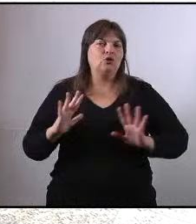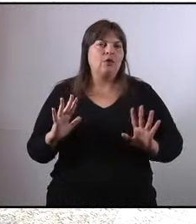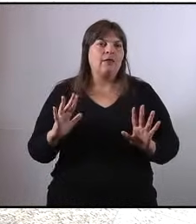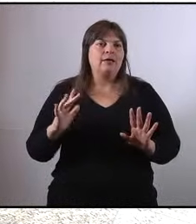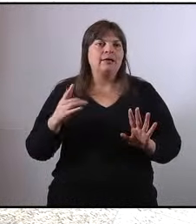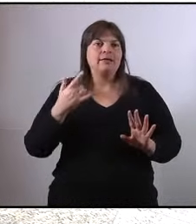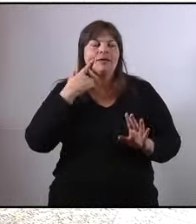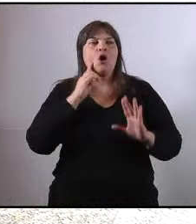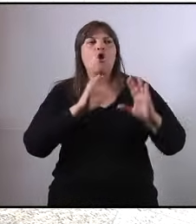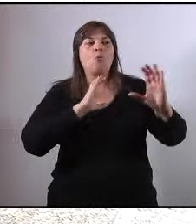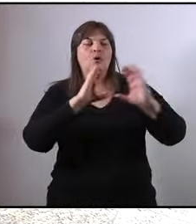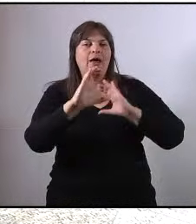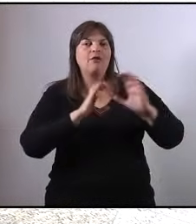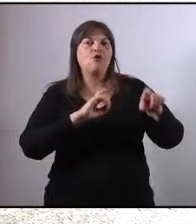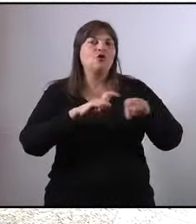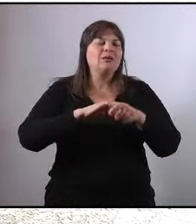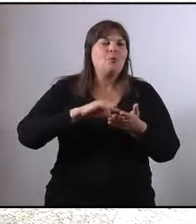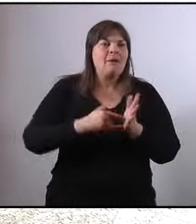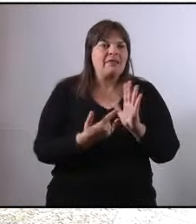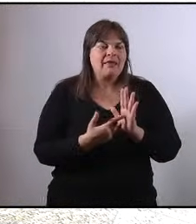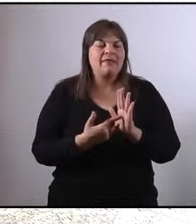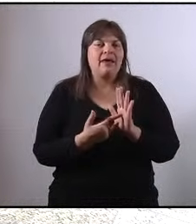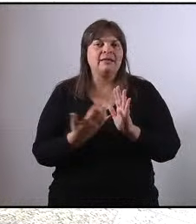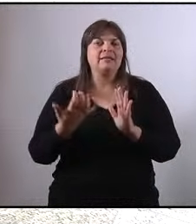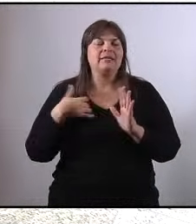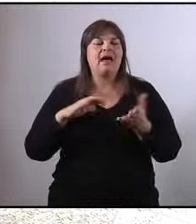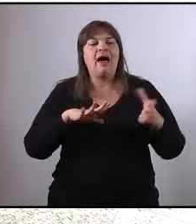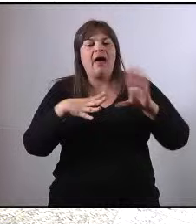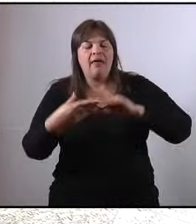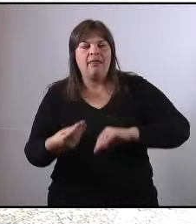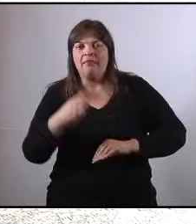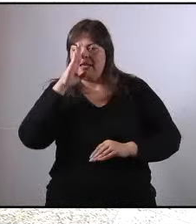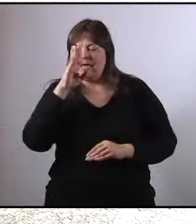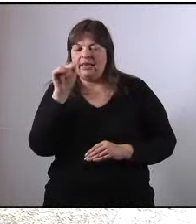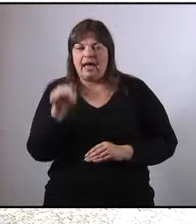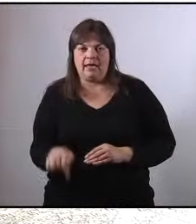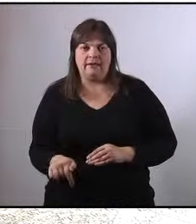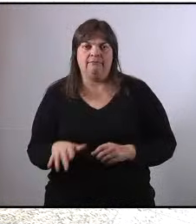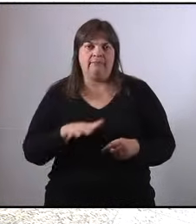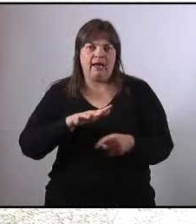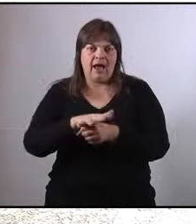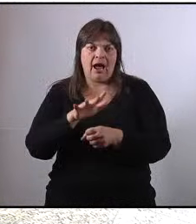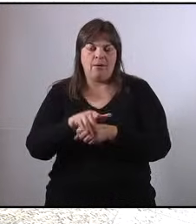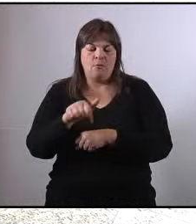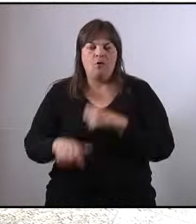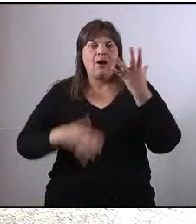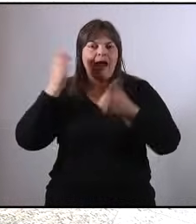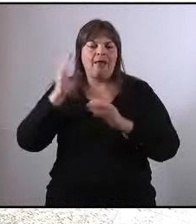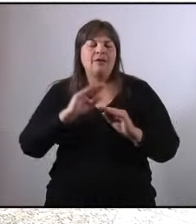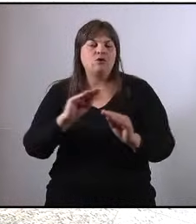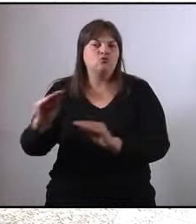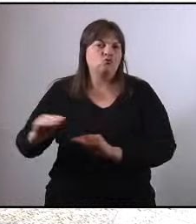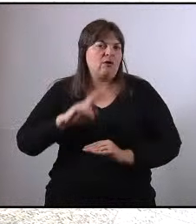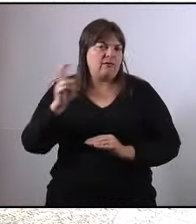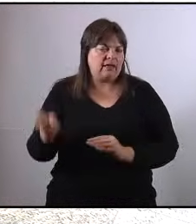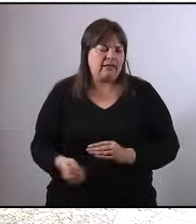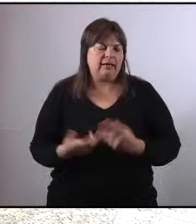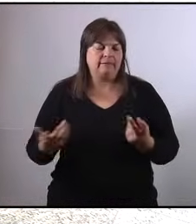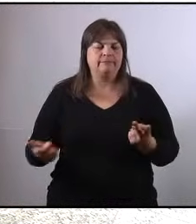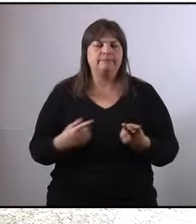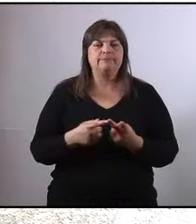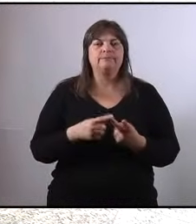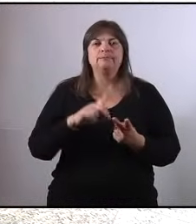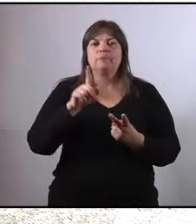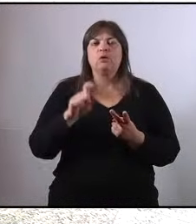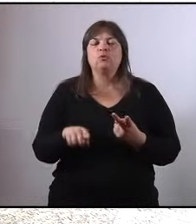esa comunicación hay algún tipo de medidas que ya pudieran aplicar directamente sobre el campo, sobre su ganadería, etcétera, etcétera. Y la otra pregunta,